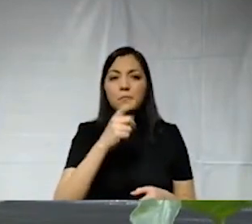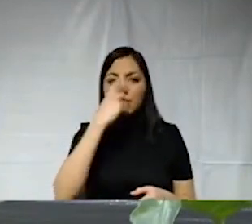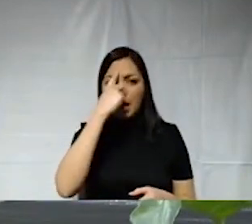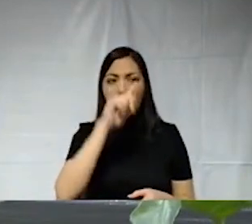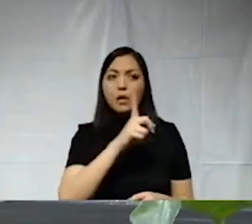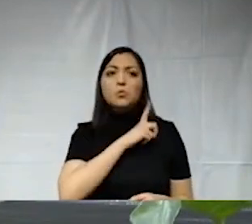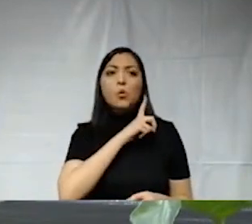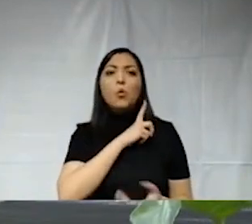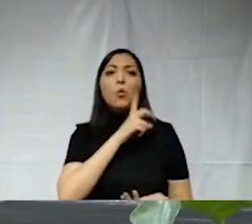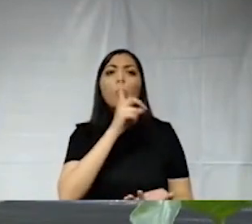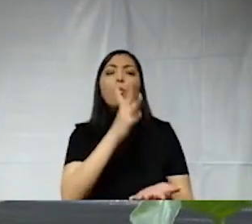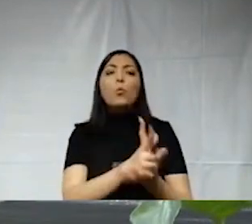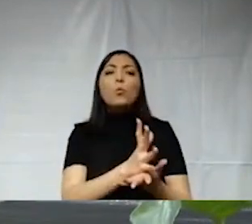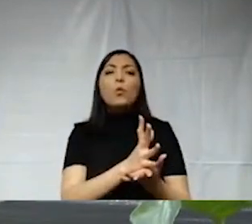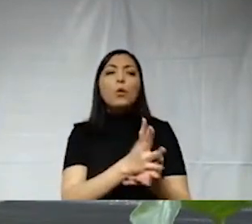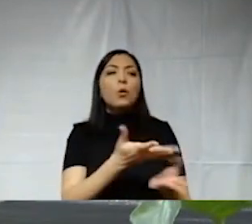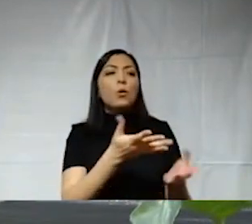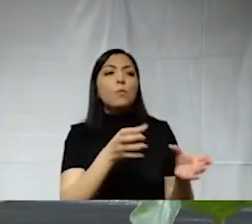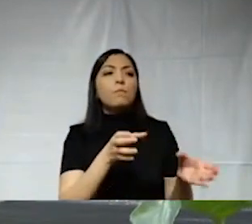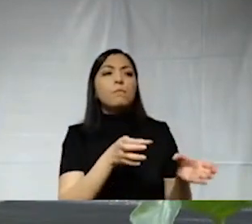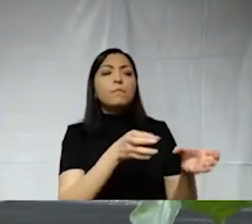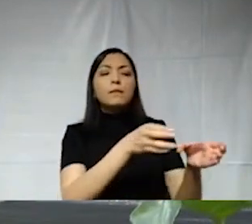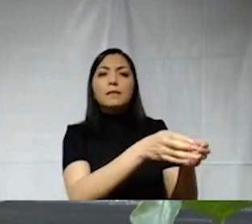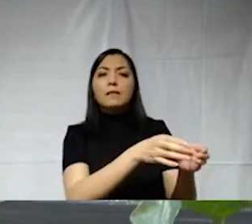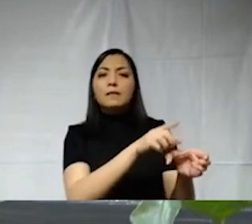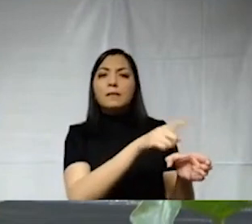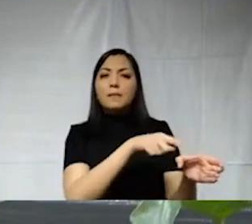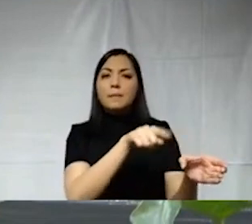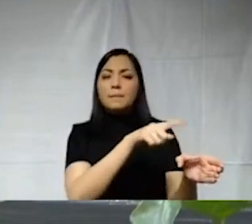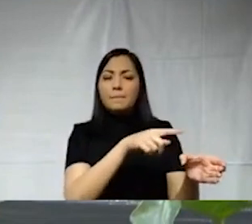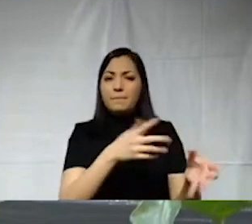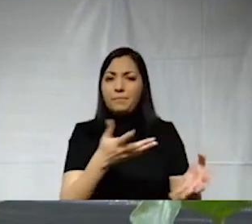la coalición va 12,000 votos